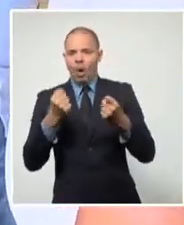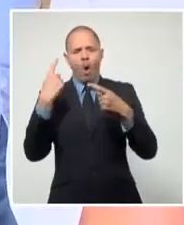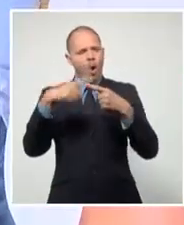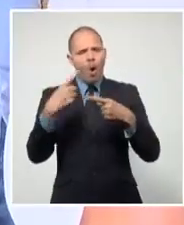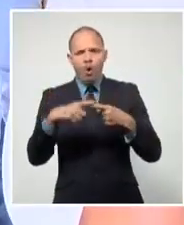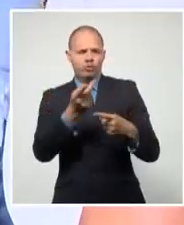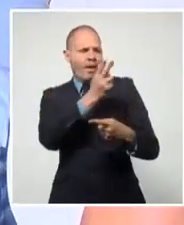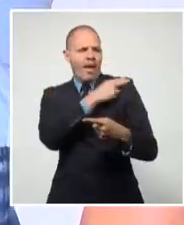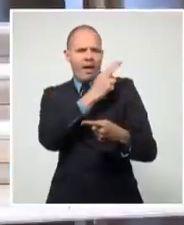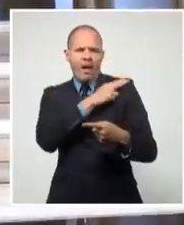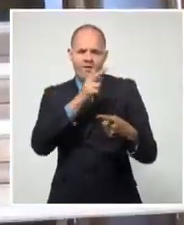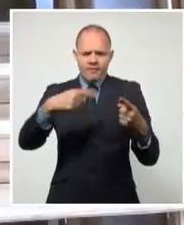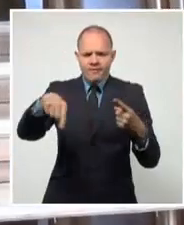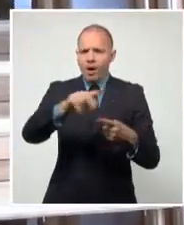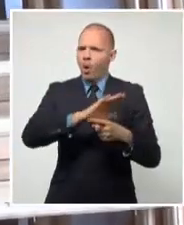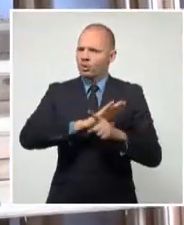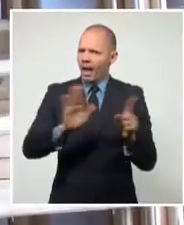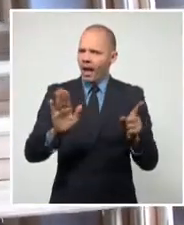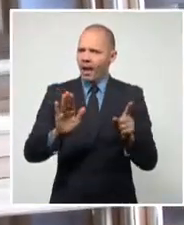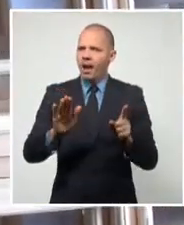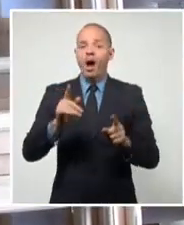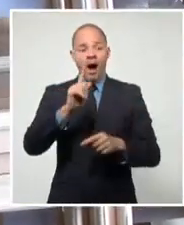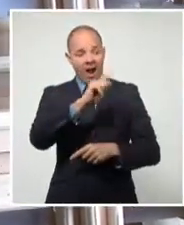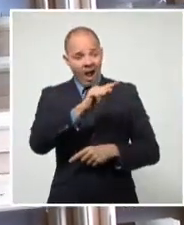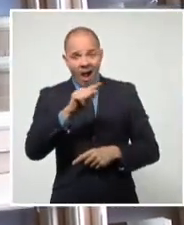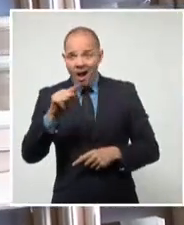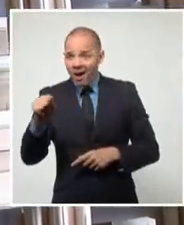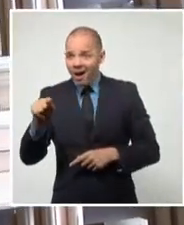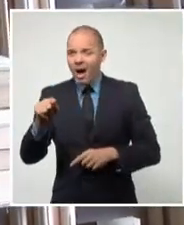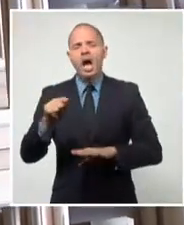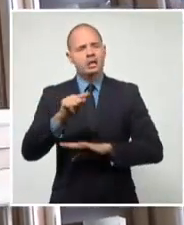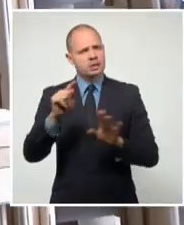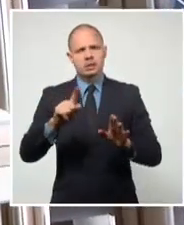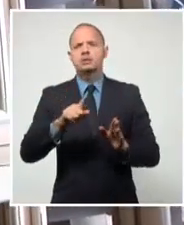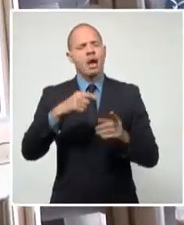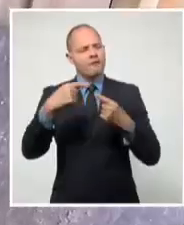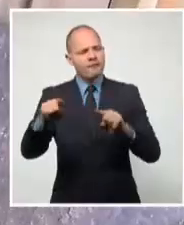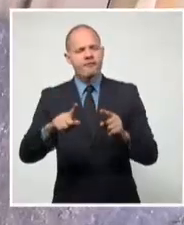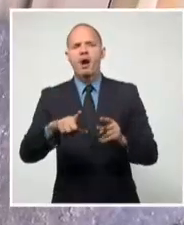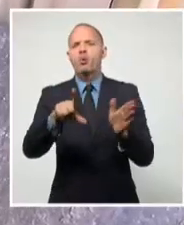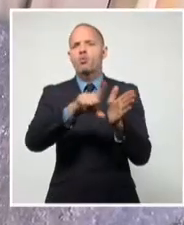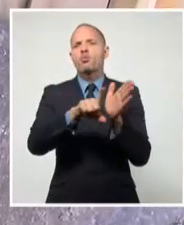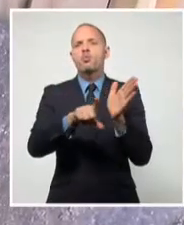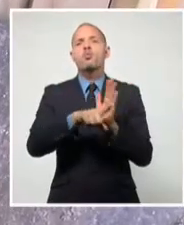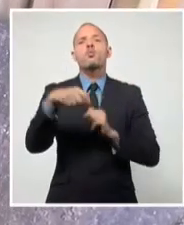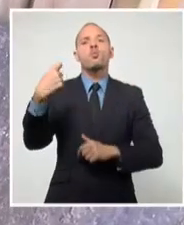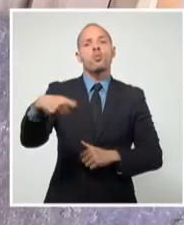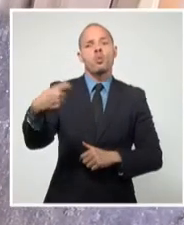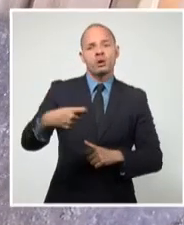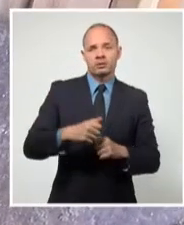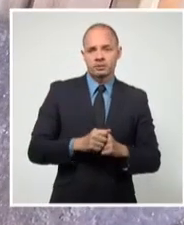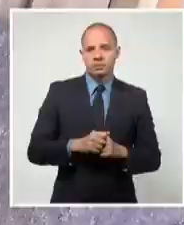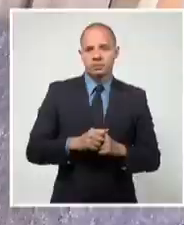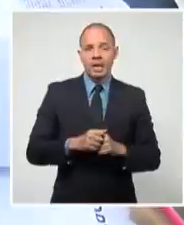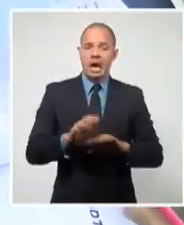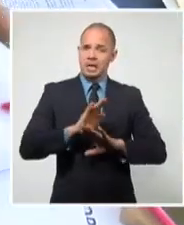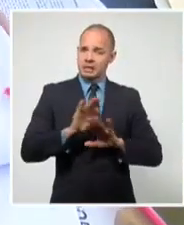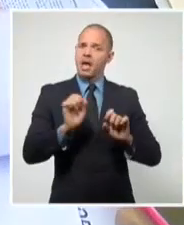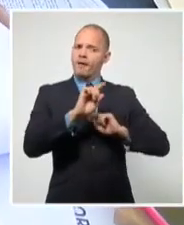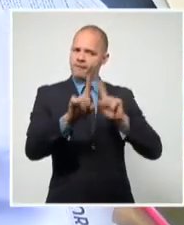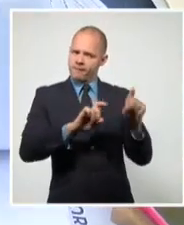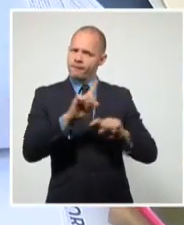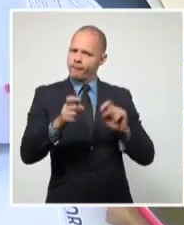proceso de instrucción penal por el delito de actividad económica ilícita en su figura grabada las investigaciones continúan